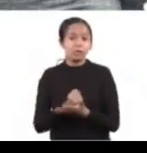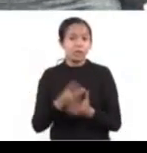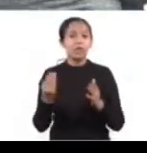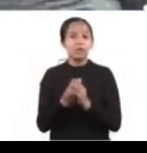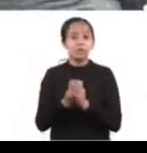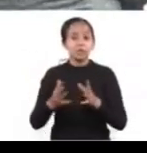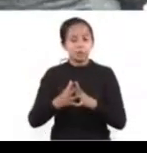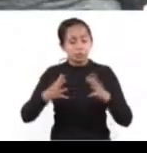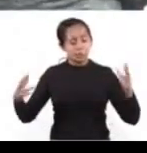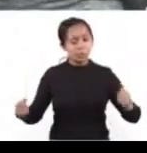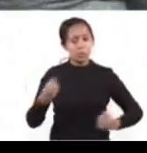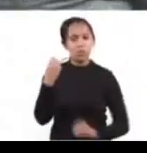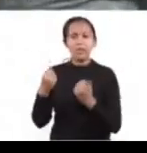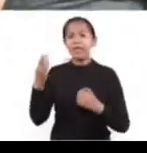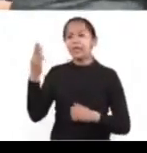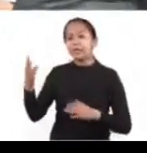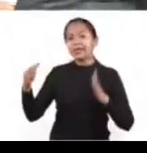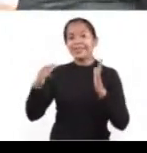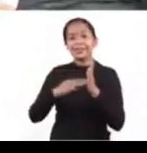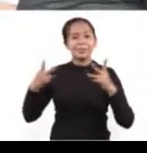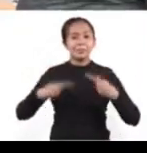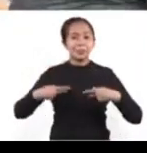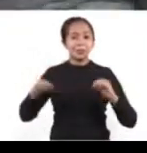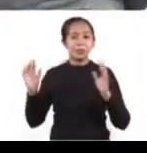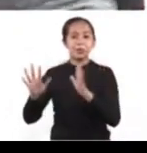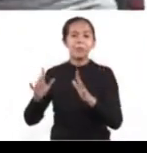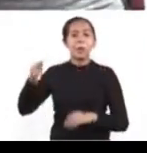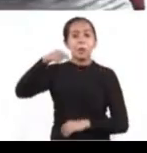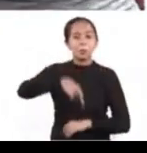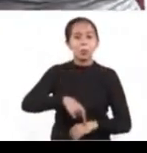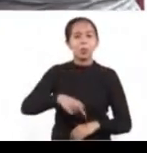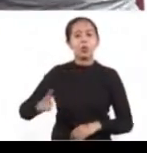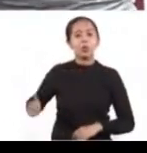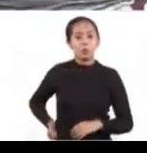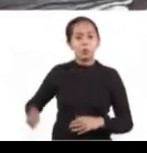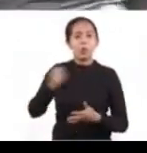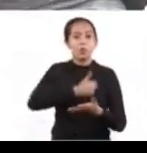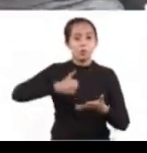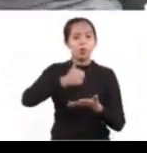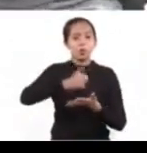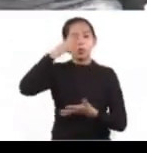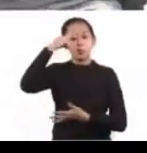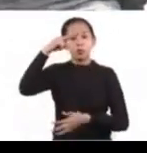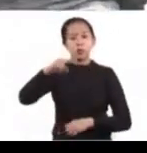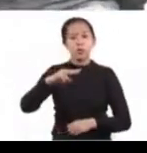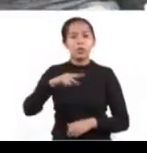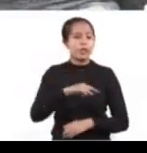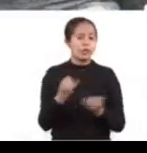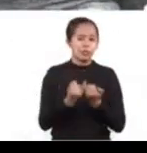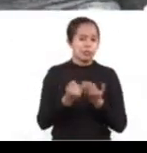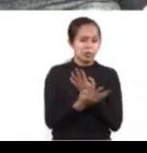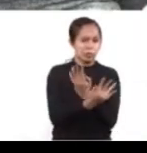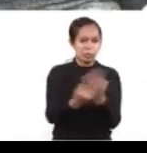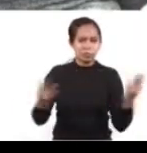grande de boxeo, con 3.000 participantes. El día de hoy, el gobierno de la Ciudad de México y todos